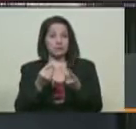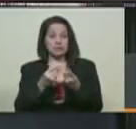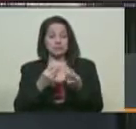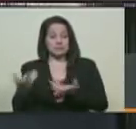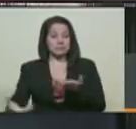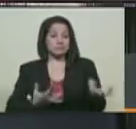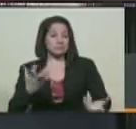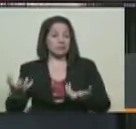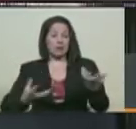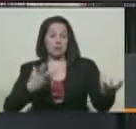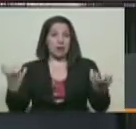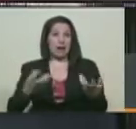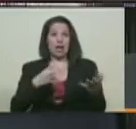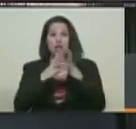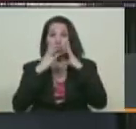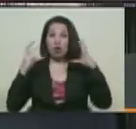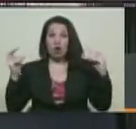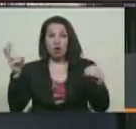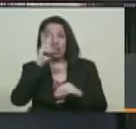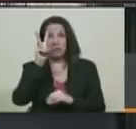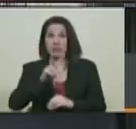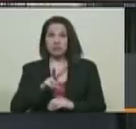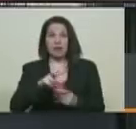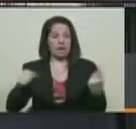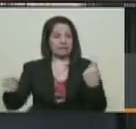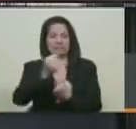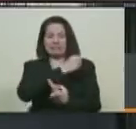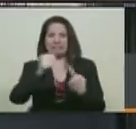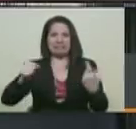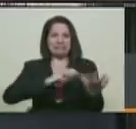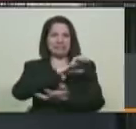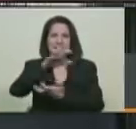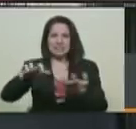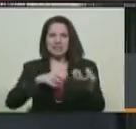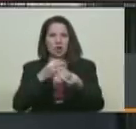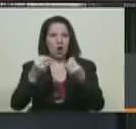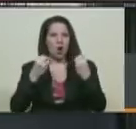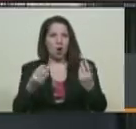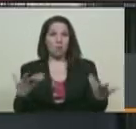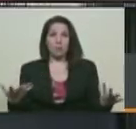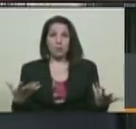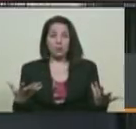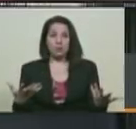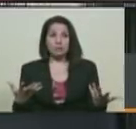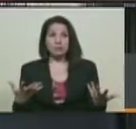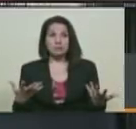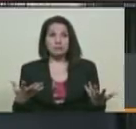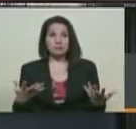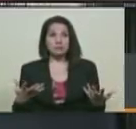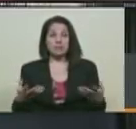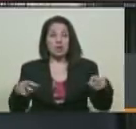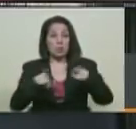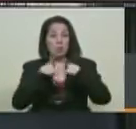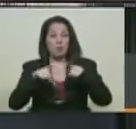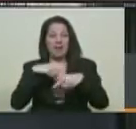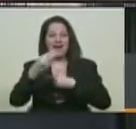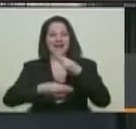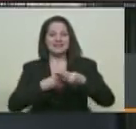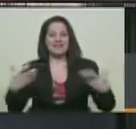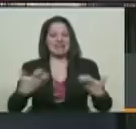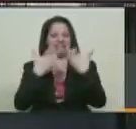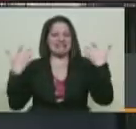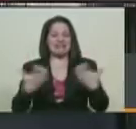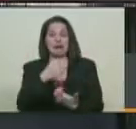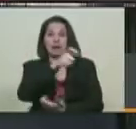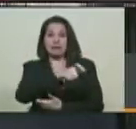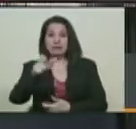incendiar Venezuela, llenar de violencia el país y llevarnos a una guerra civil. Lo que hizo